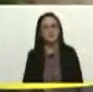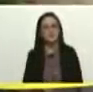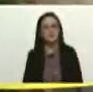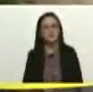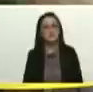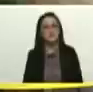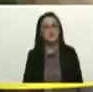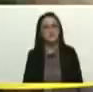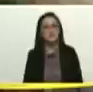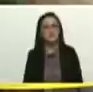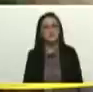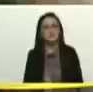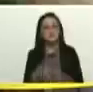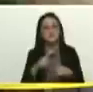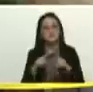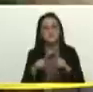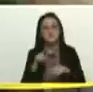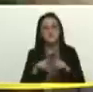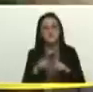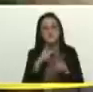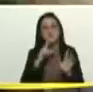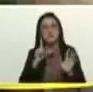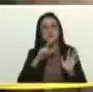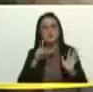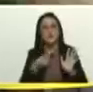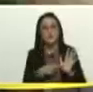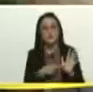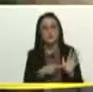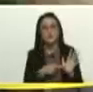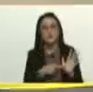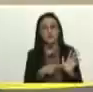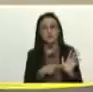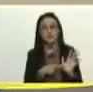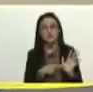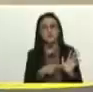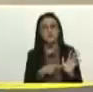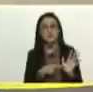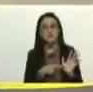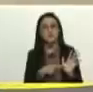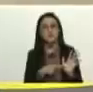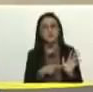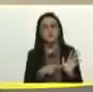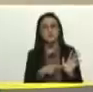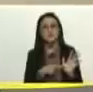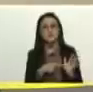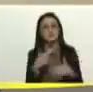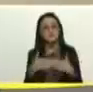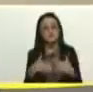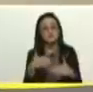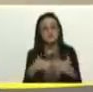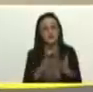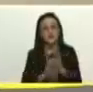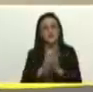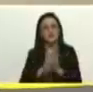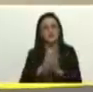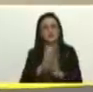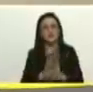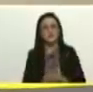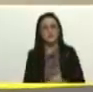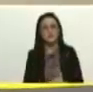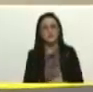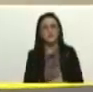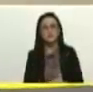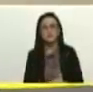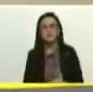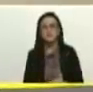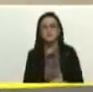Si es así, pues cúmplase. ¿Ah? Avancemos, ¿verdad?